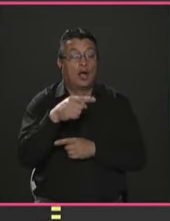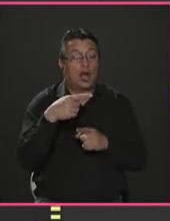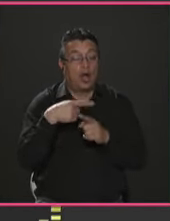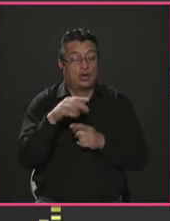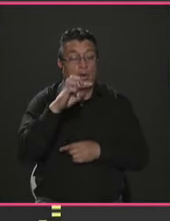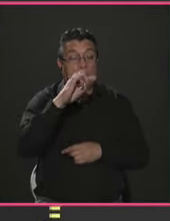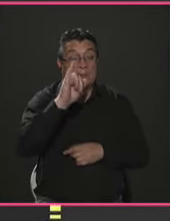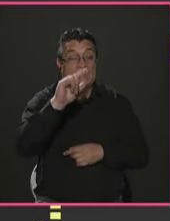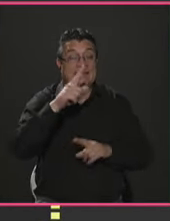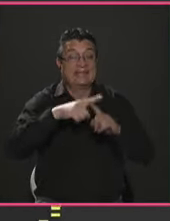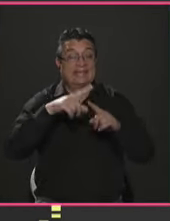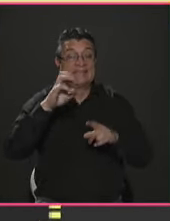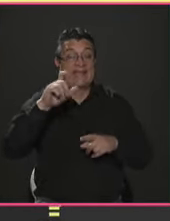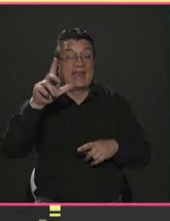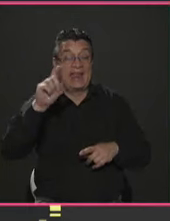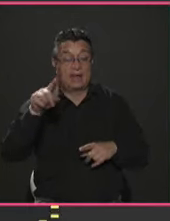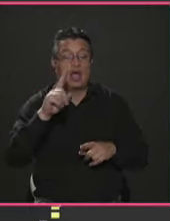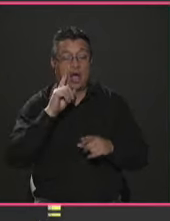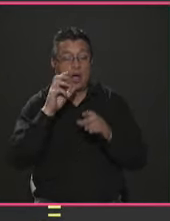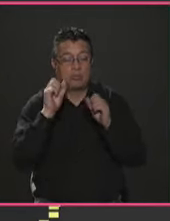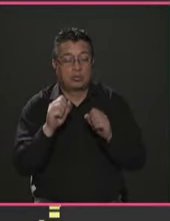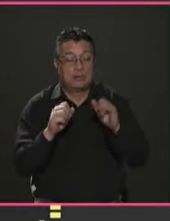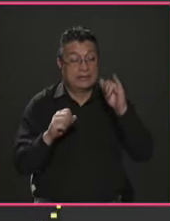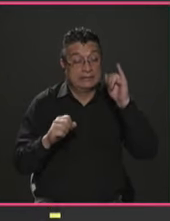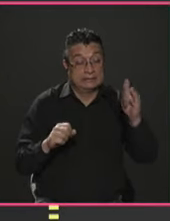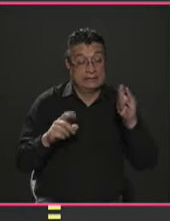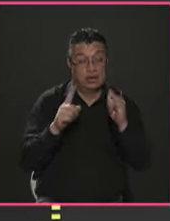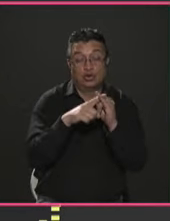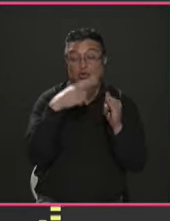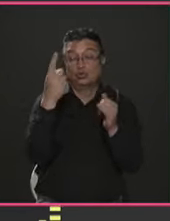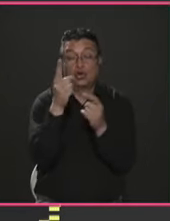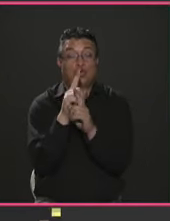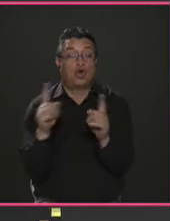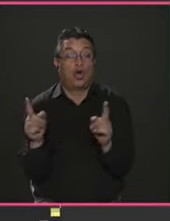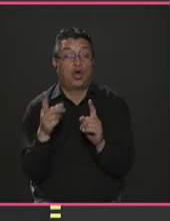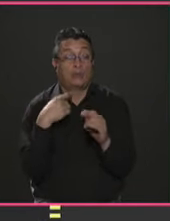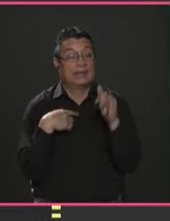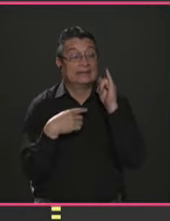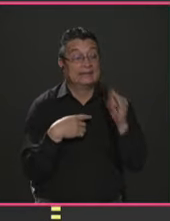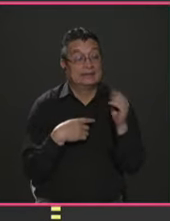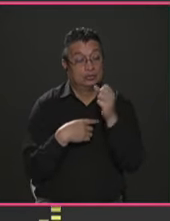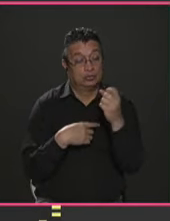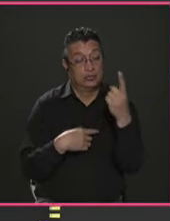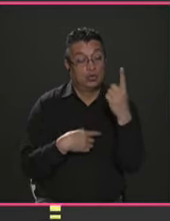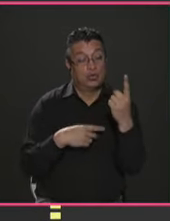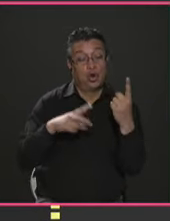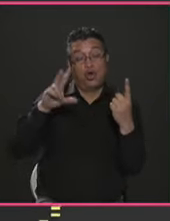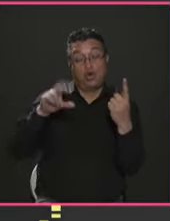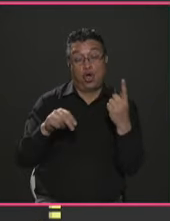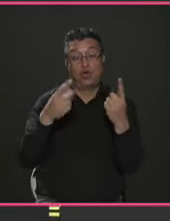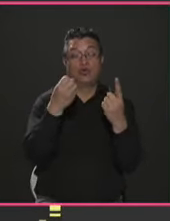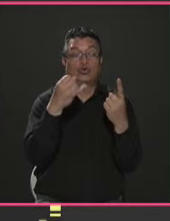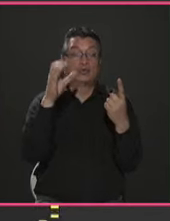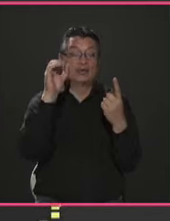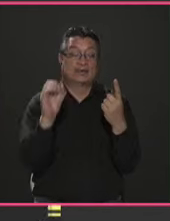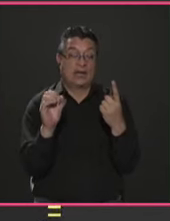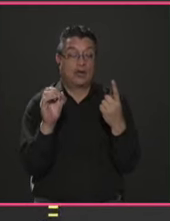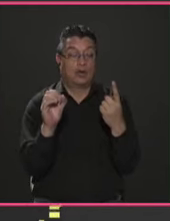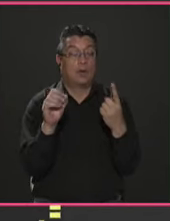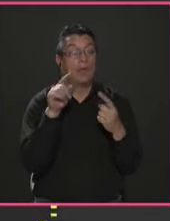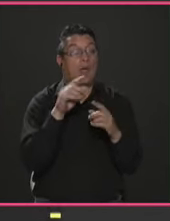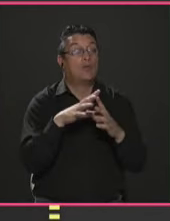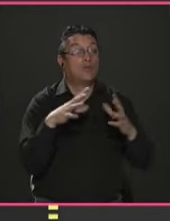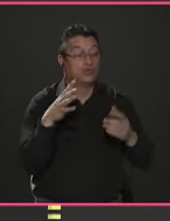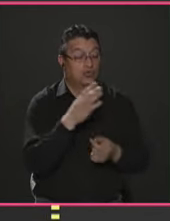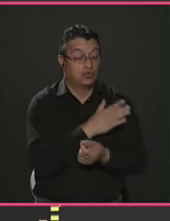píxeles si ustedes se dan cuenta unos podrían ser si otros no los que son sí le colocamos uno los que son no le colocamos cero y fíjense que esto parece